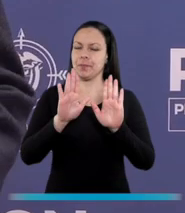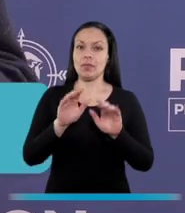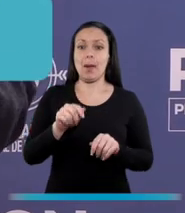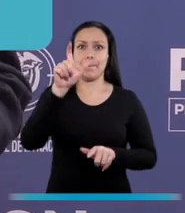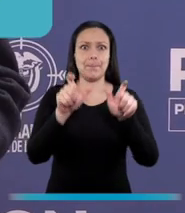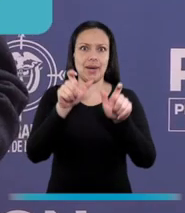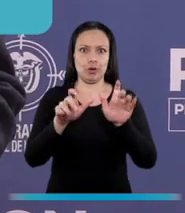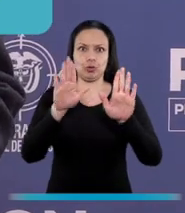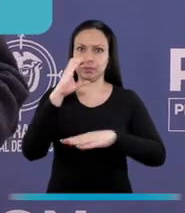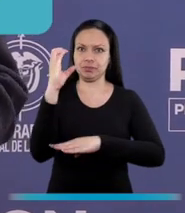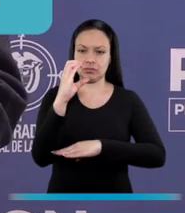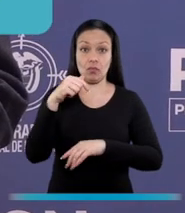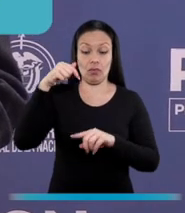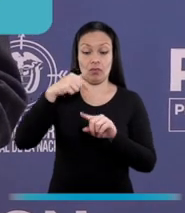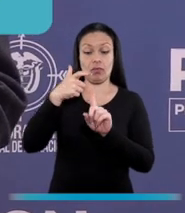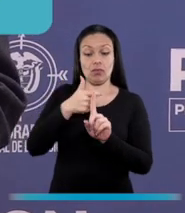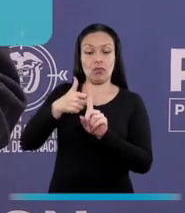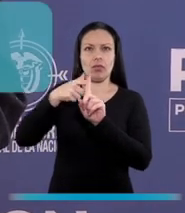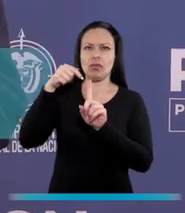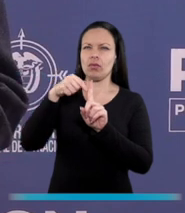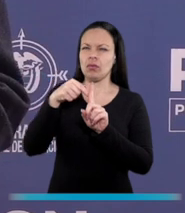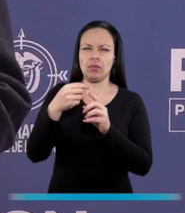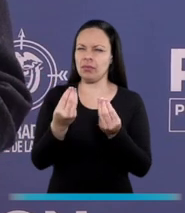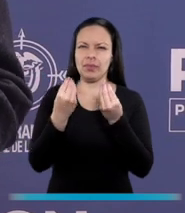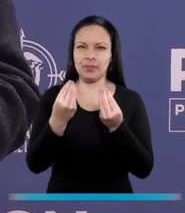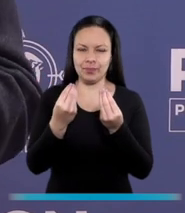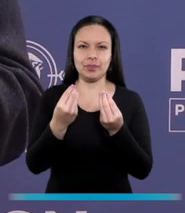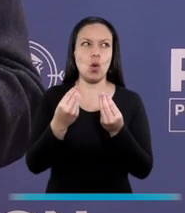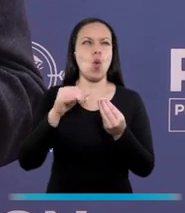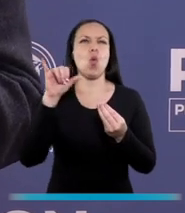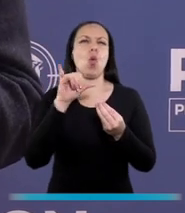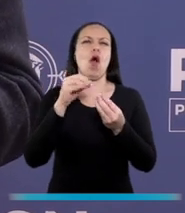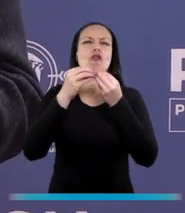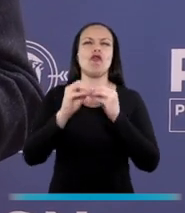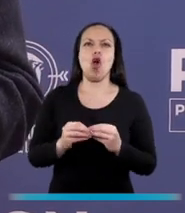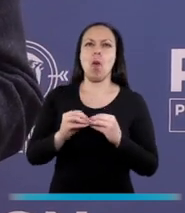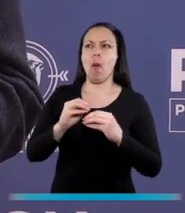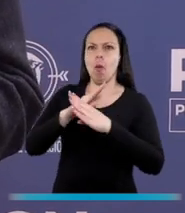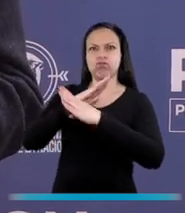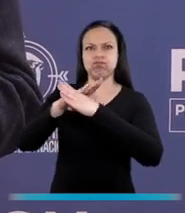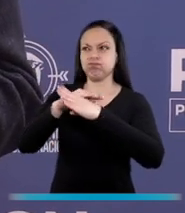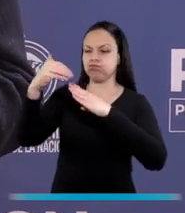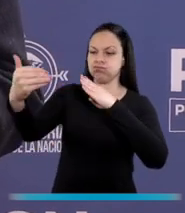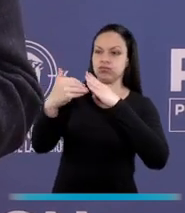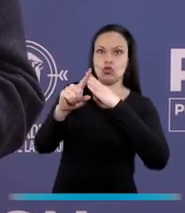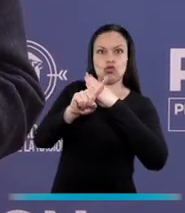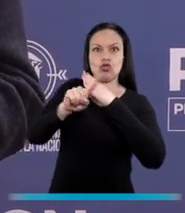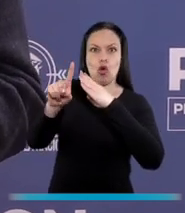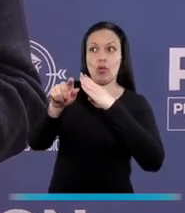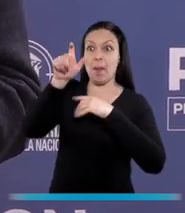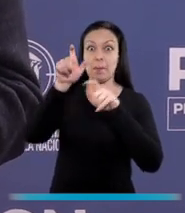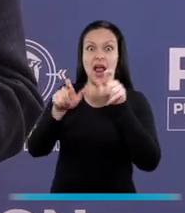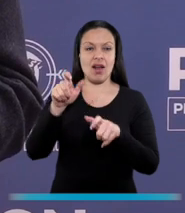Sí, a un ciudadano del común, la Procuraduría General de la Nación le sirve para repeler, para impedir